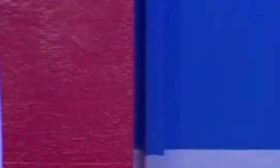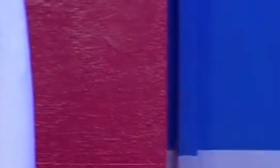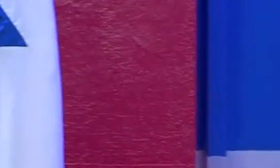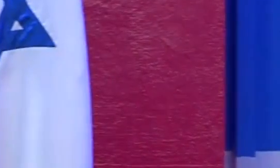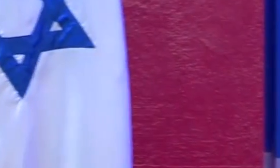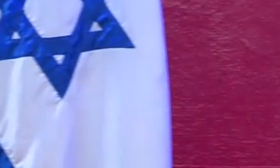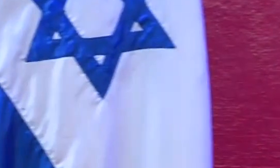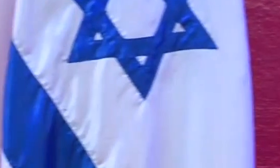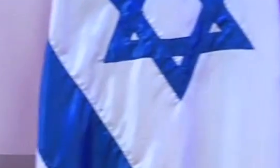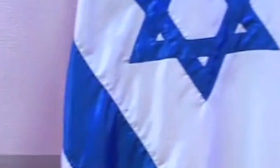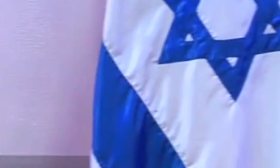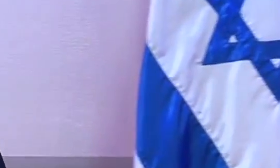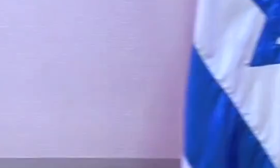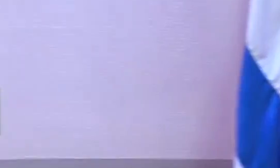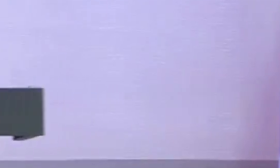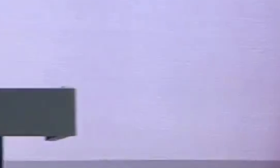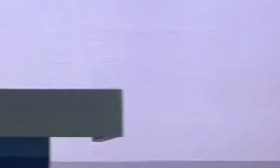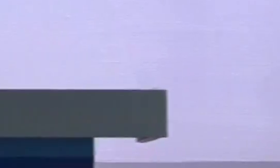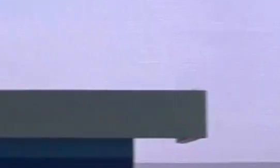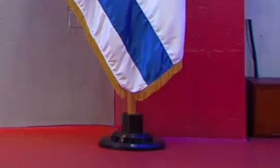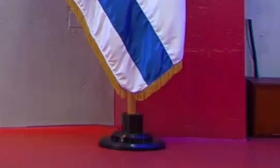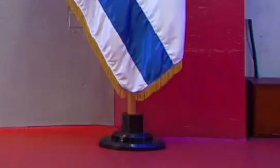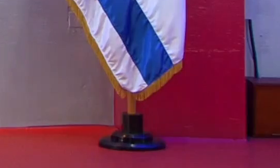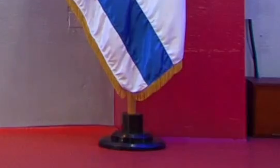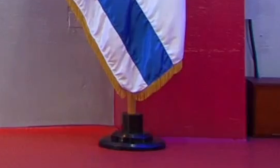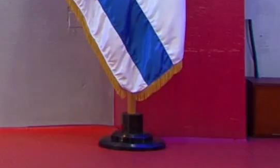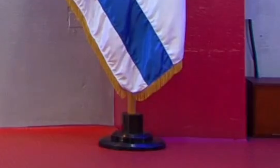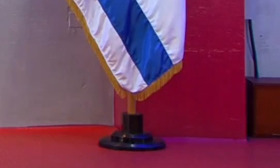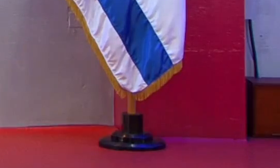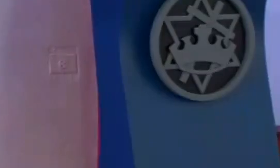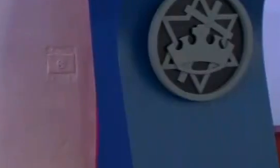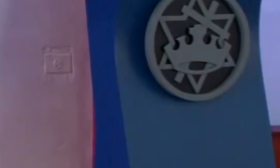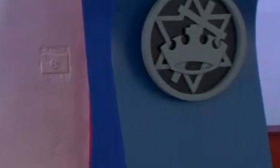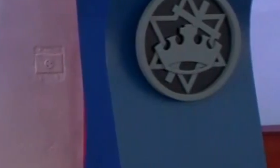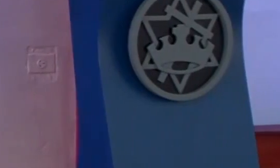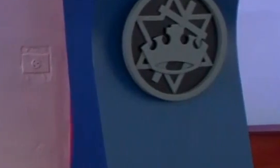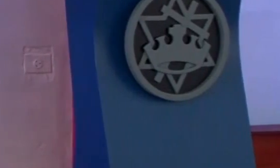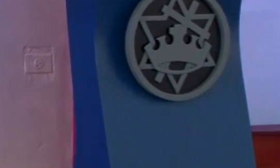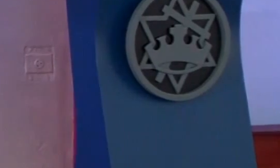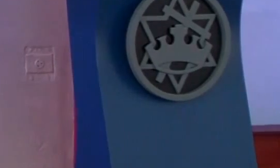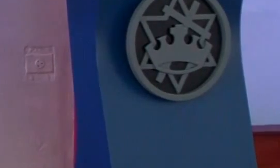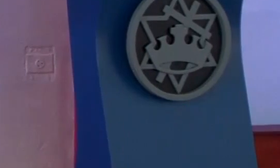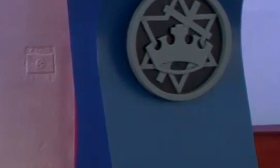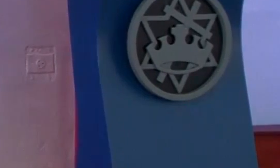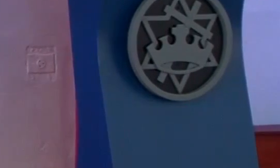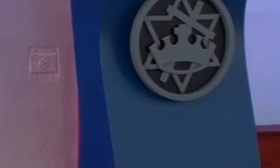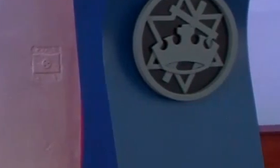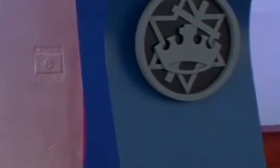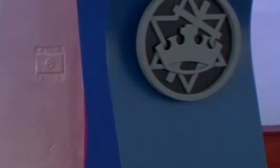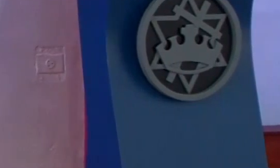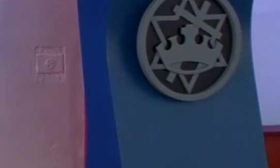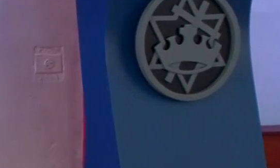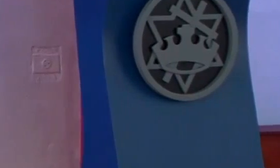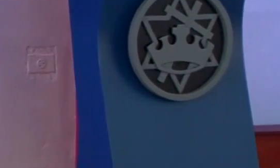tienen las puertas abiertas he tenido llamadas de pastores que dice mira pastor yo no sé qué hacer no sé si debo de cerrar la iglesia no sé si debo de